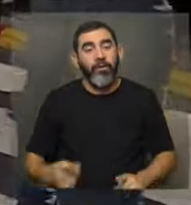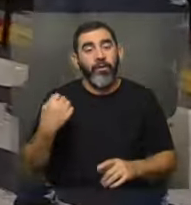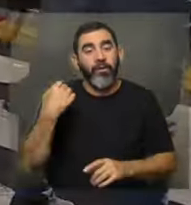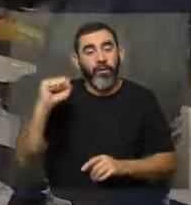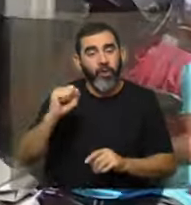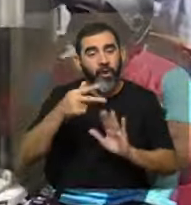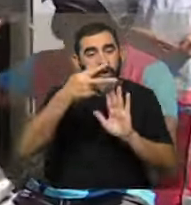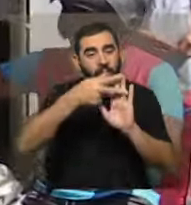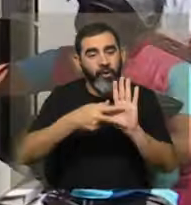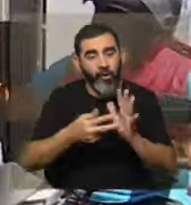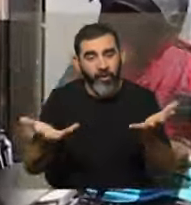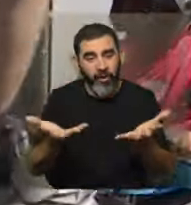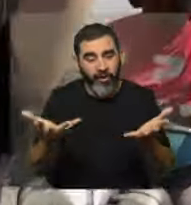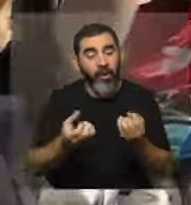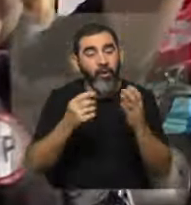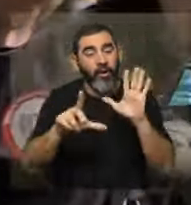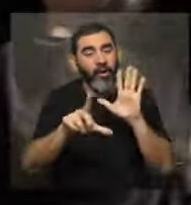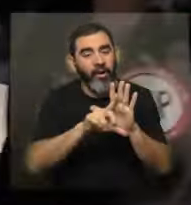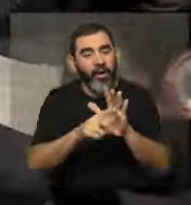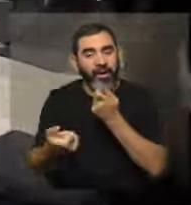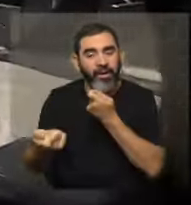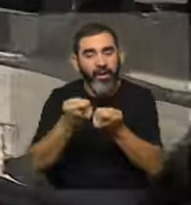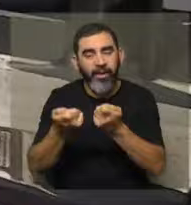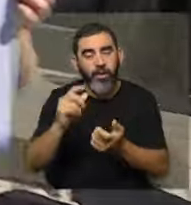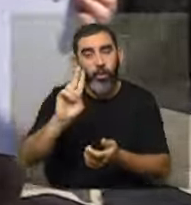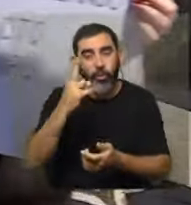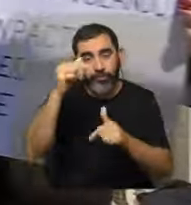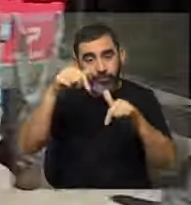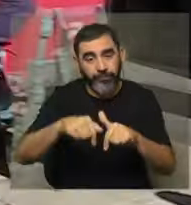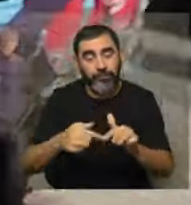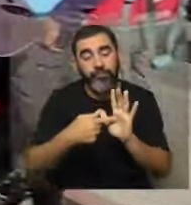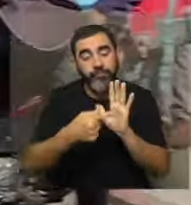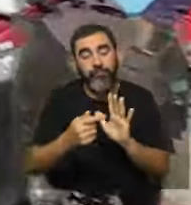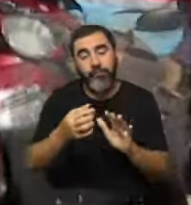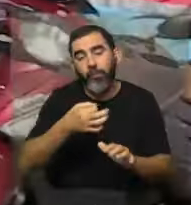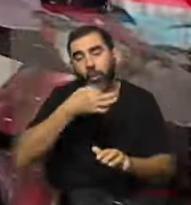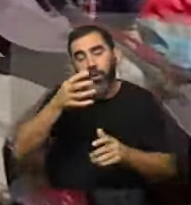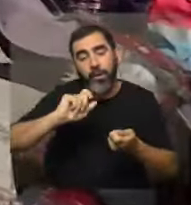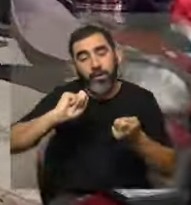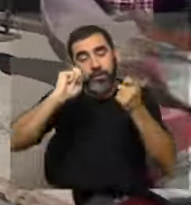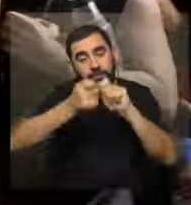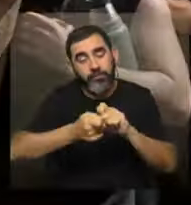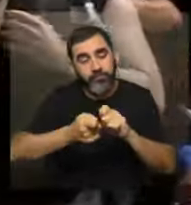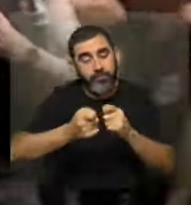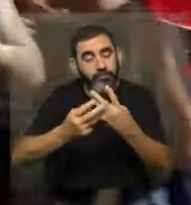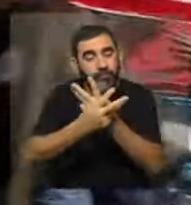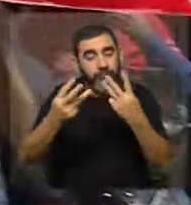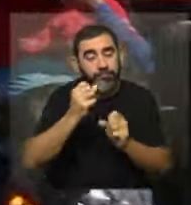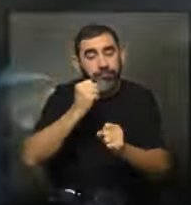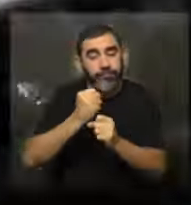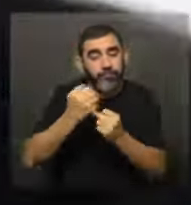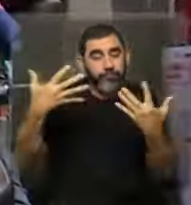la normativa vigente porque la ley de negociación colectiva de nuestro país Establece que cualquier tipo de transformación reestructura que afecte a los